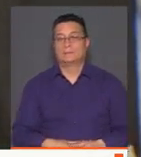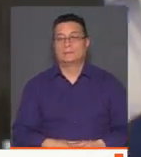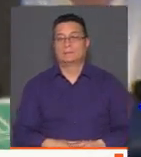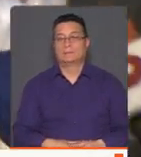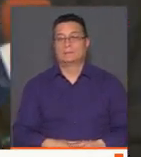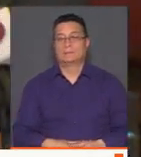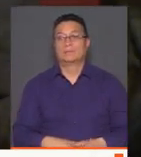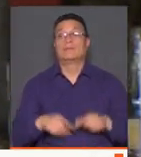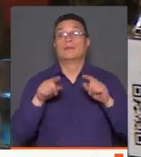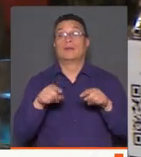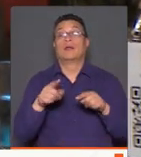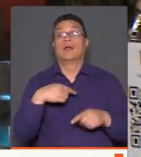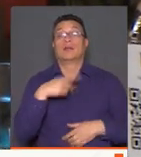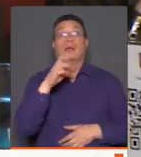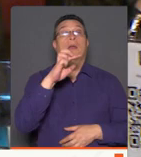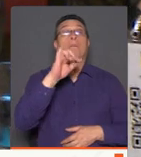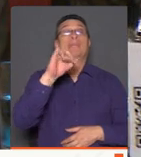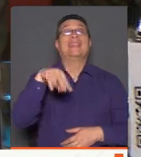Es nuestra Pindi.